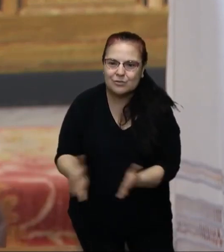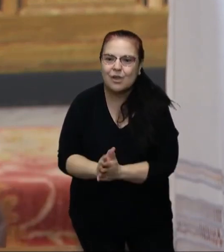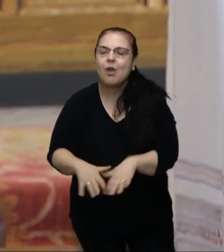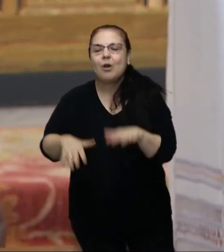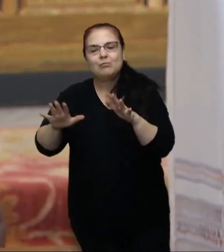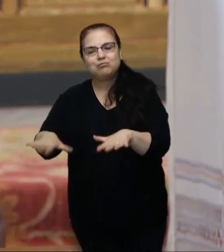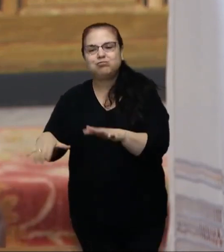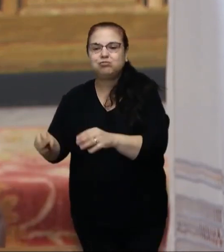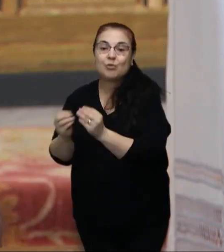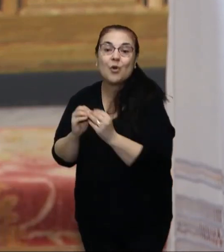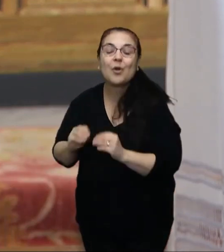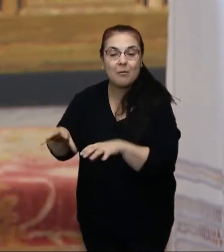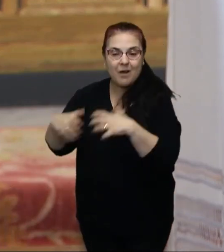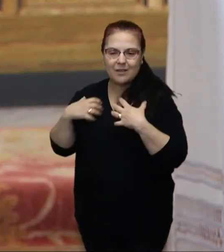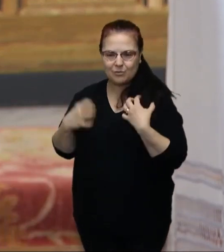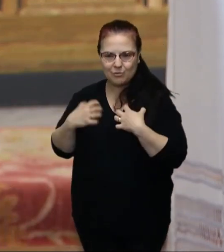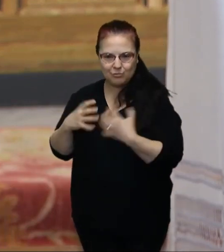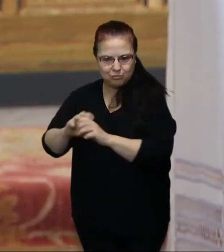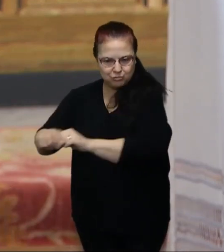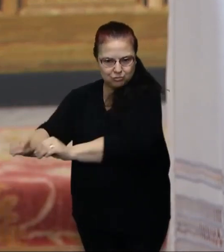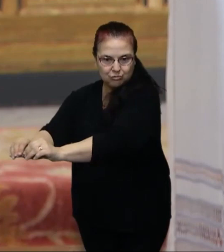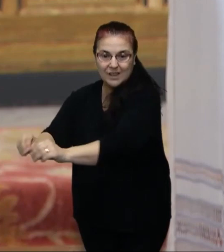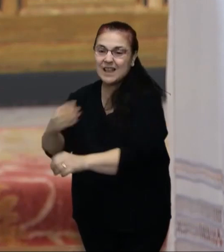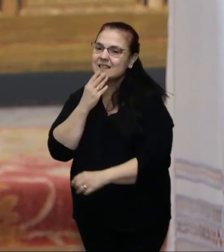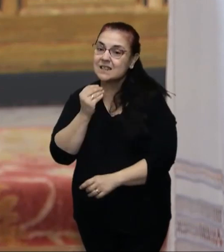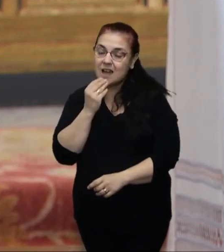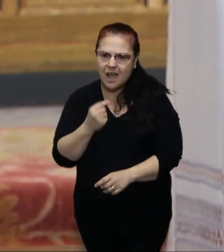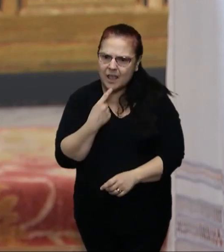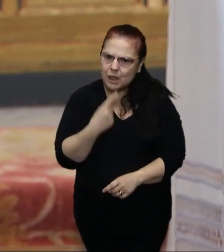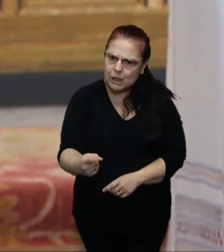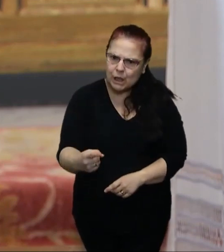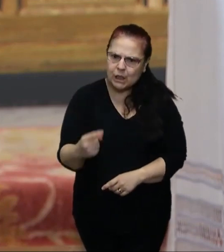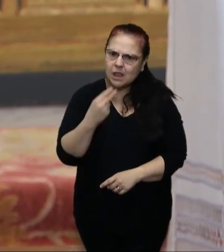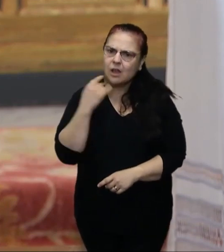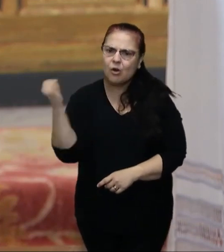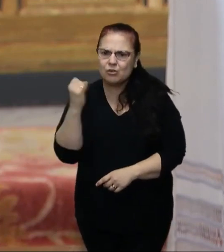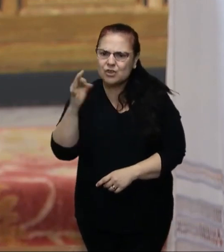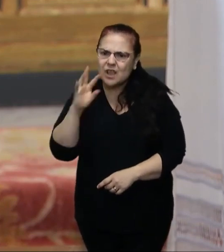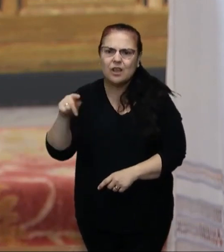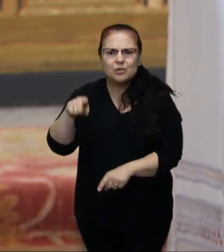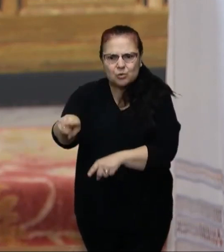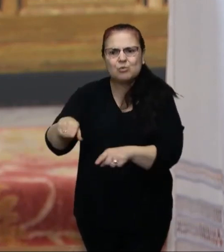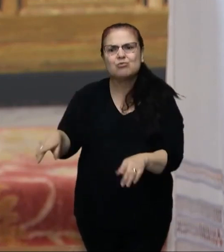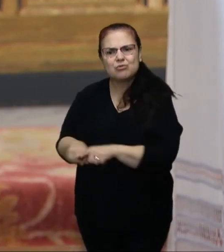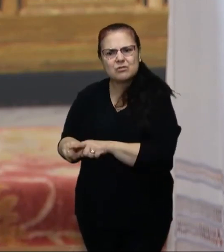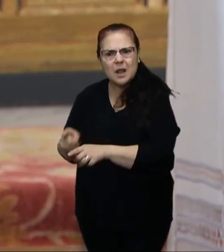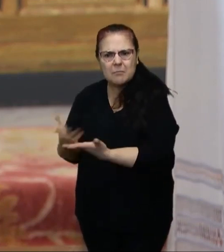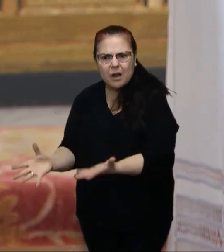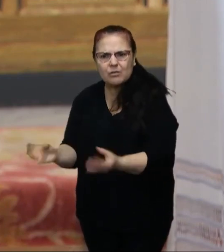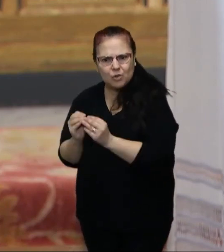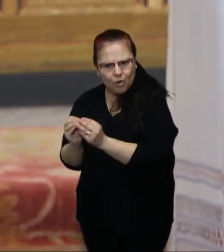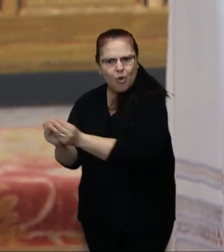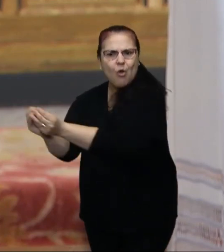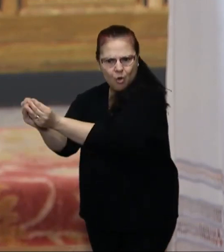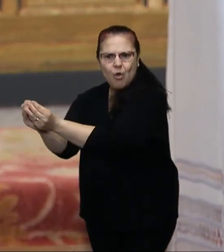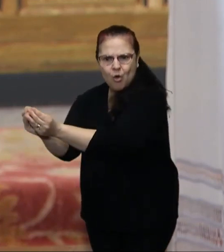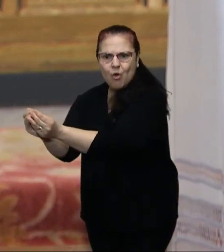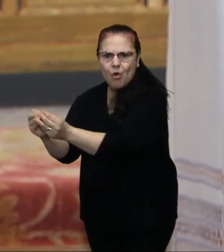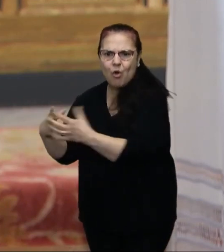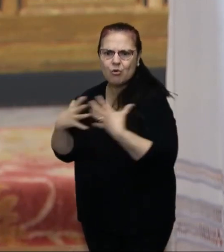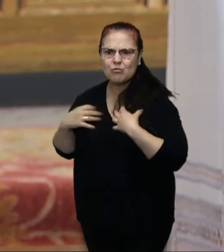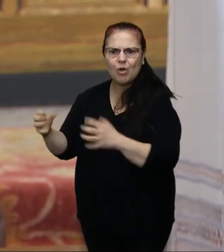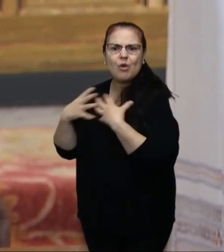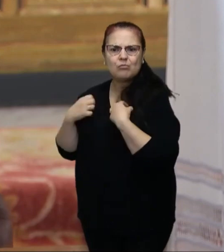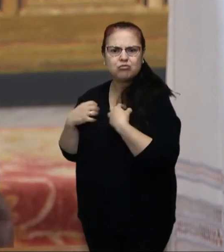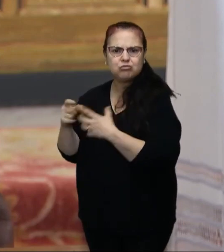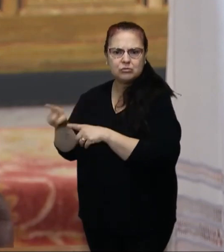rebaños de su padre. Israel dijo a José: «Tus hermanos deben de estar con los rebaños en Siquén. Ven,